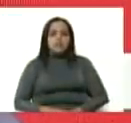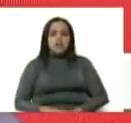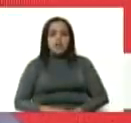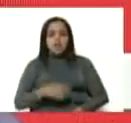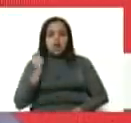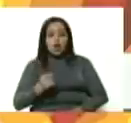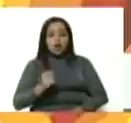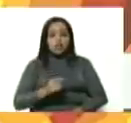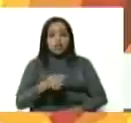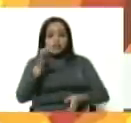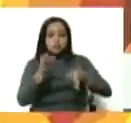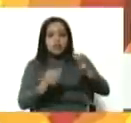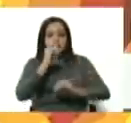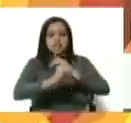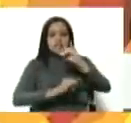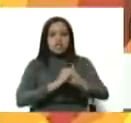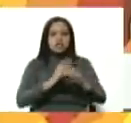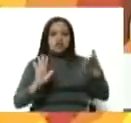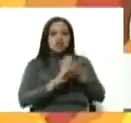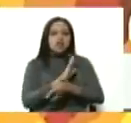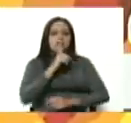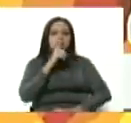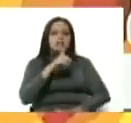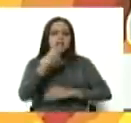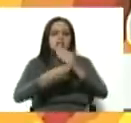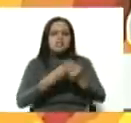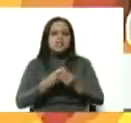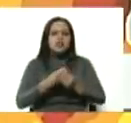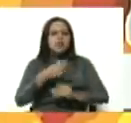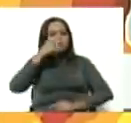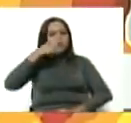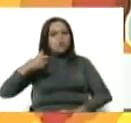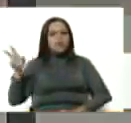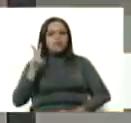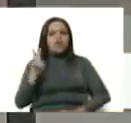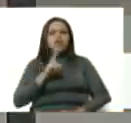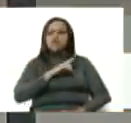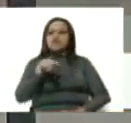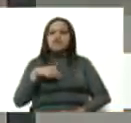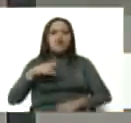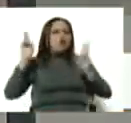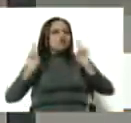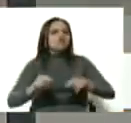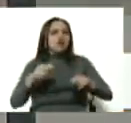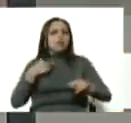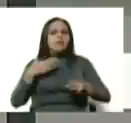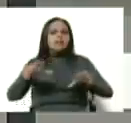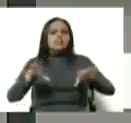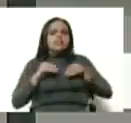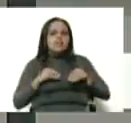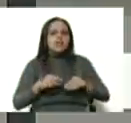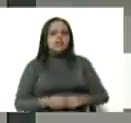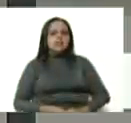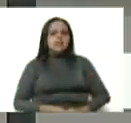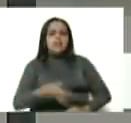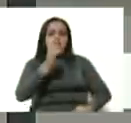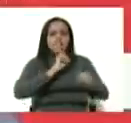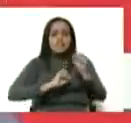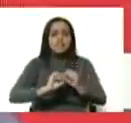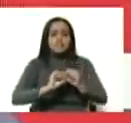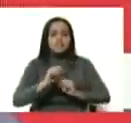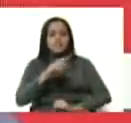Internacional, canciller, del daño que se le está haciendo al pueblo venezolano. Nosotros jamás vamos a renunciar a la defensa de